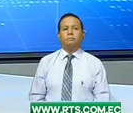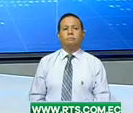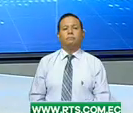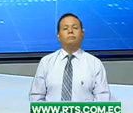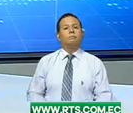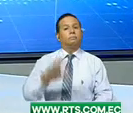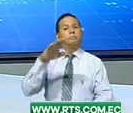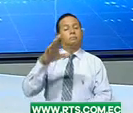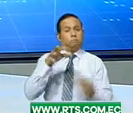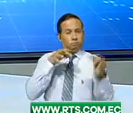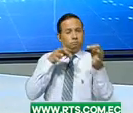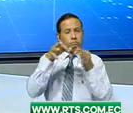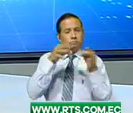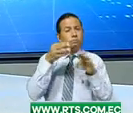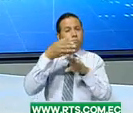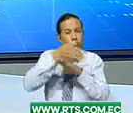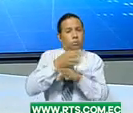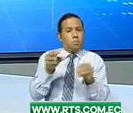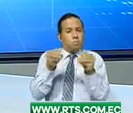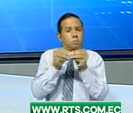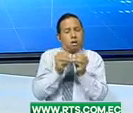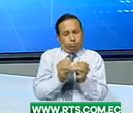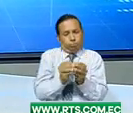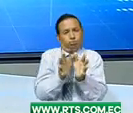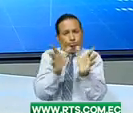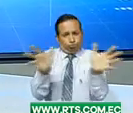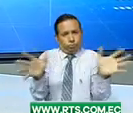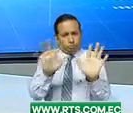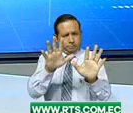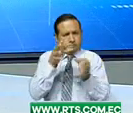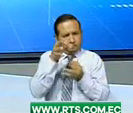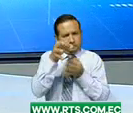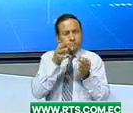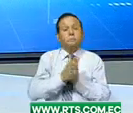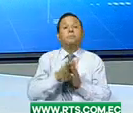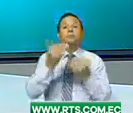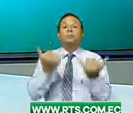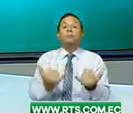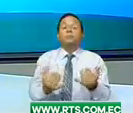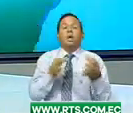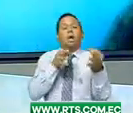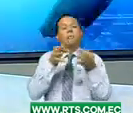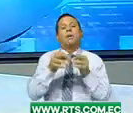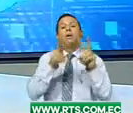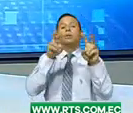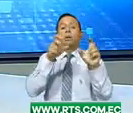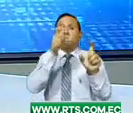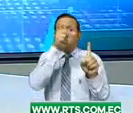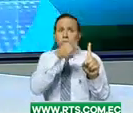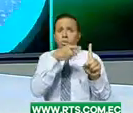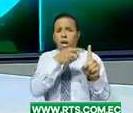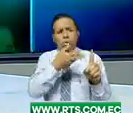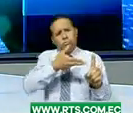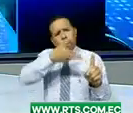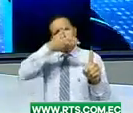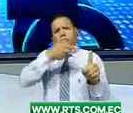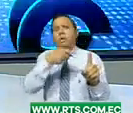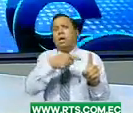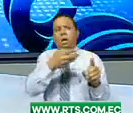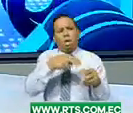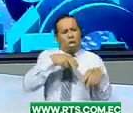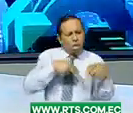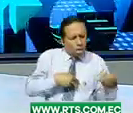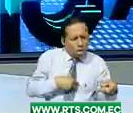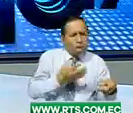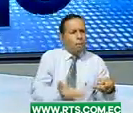Estén pendientes porque más adelante ampliaremos esa información. Mientras tanto, también les contamos que una persona herida de bala fue trasladada hasta una casa